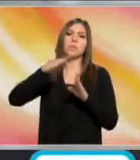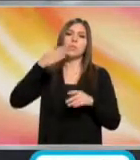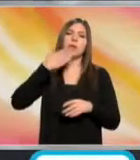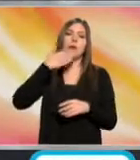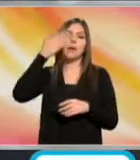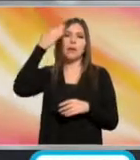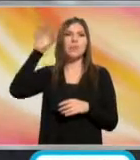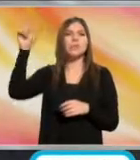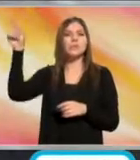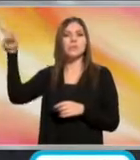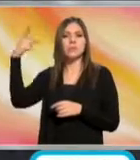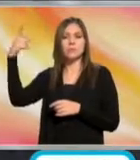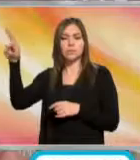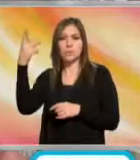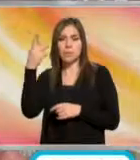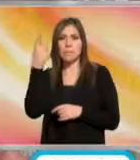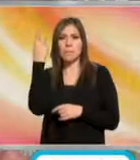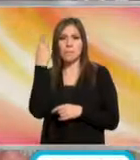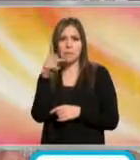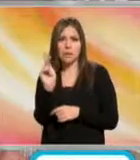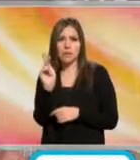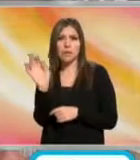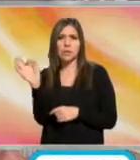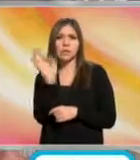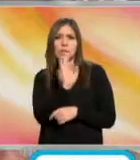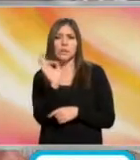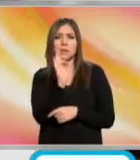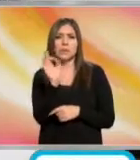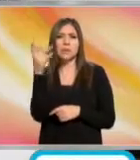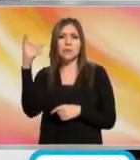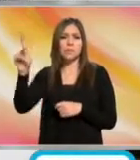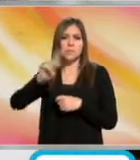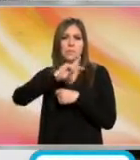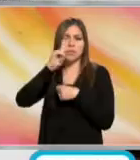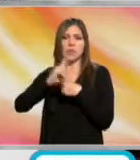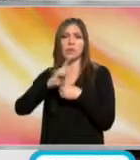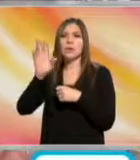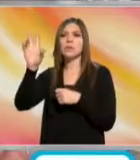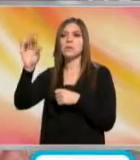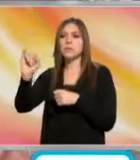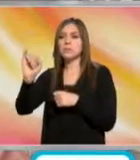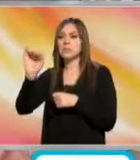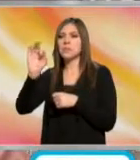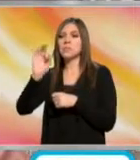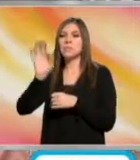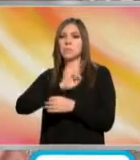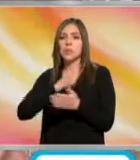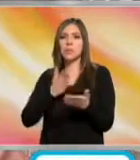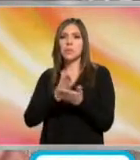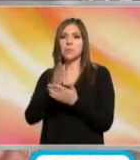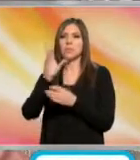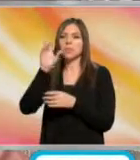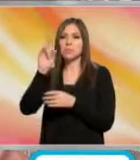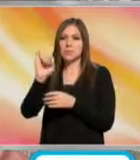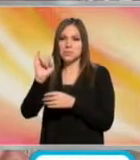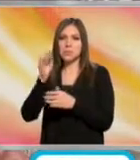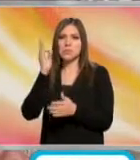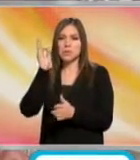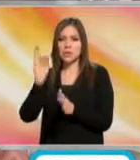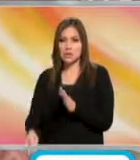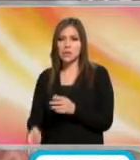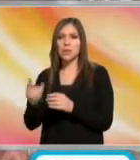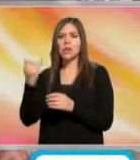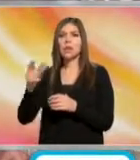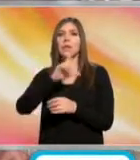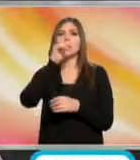Oriente. Pero en caso de que esta orden ejecutiva pues no sea impugnada y que avance, ¿qué precedente deja para el asunto